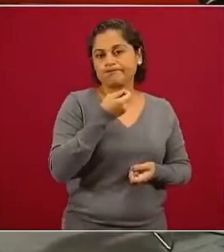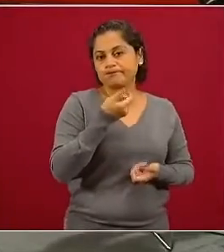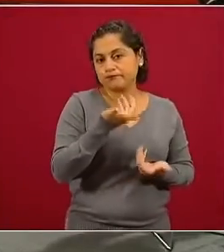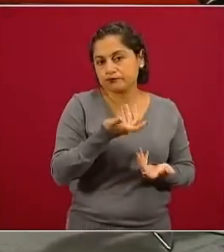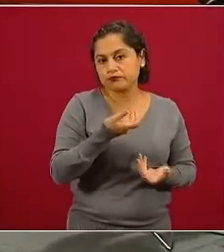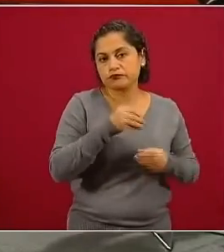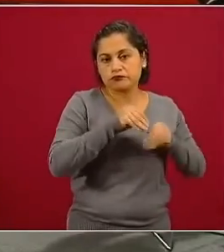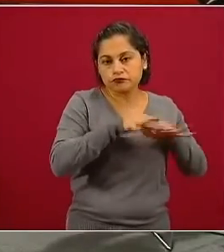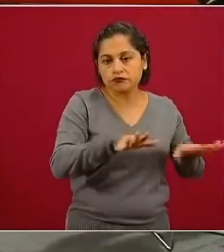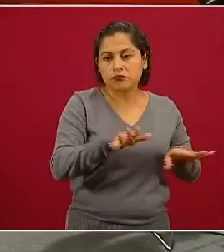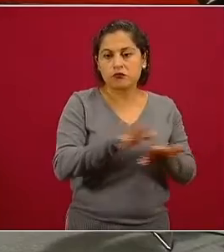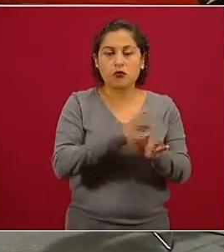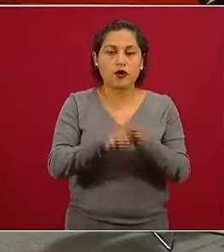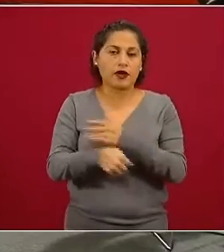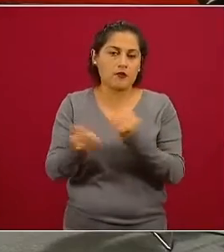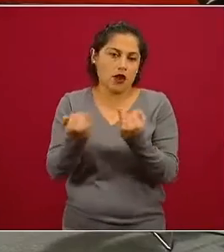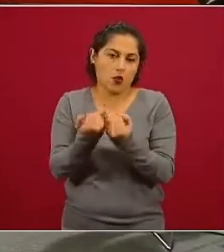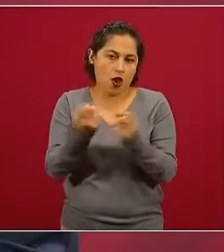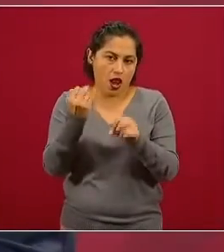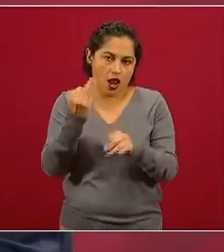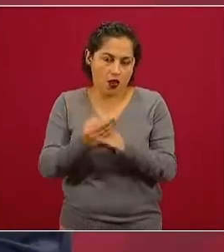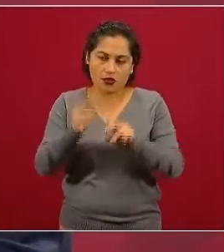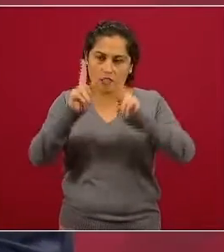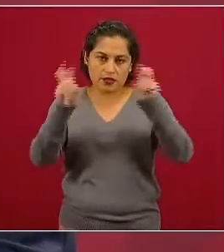varios países la elección de